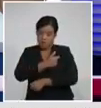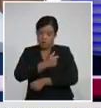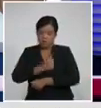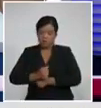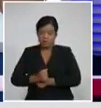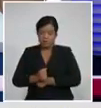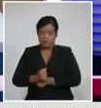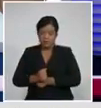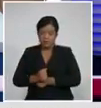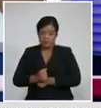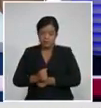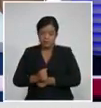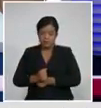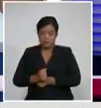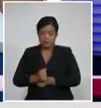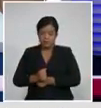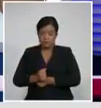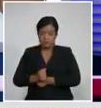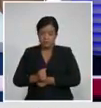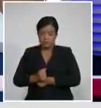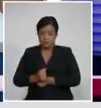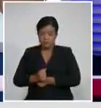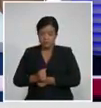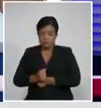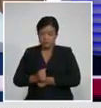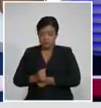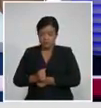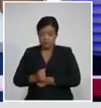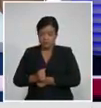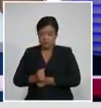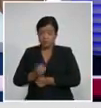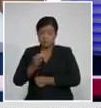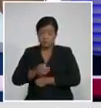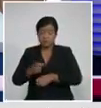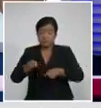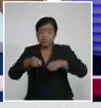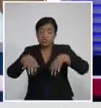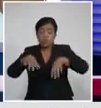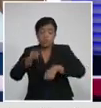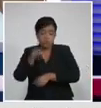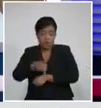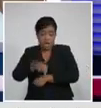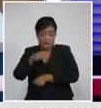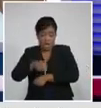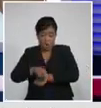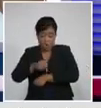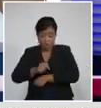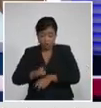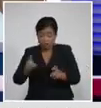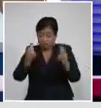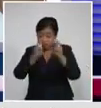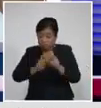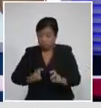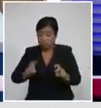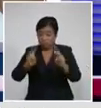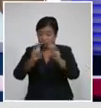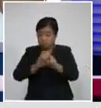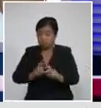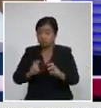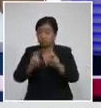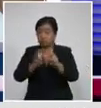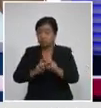nos da, yo diría, la situación actual con estos estudios, es decir, los fases